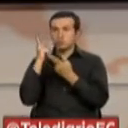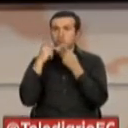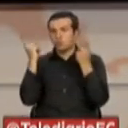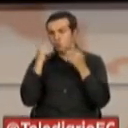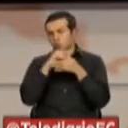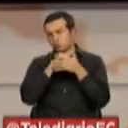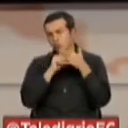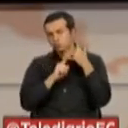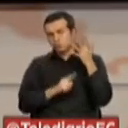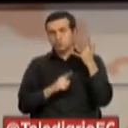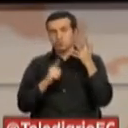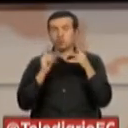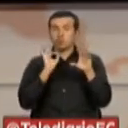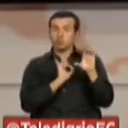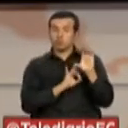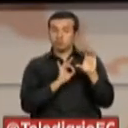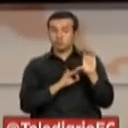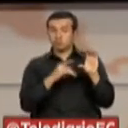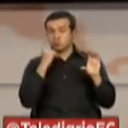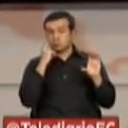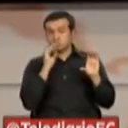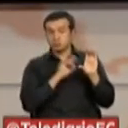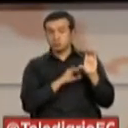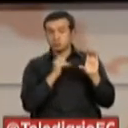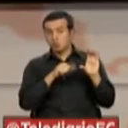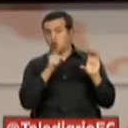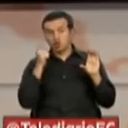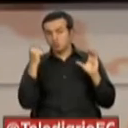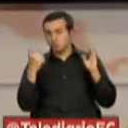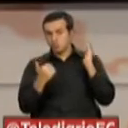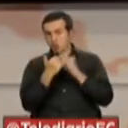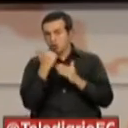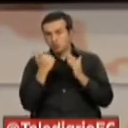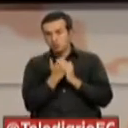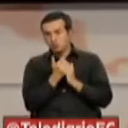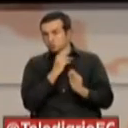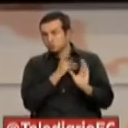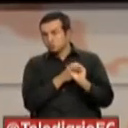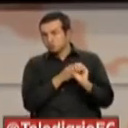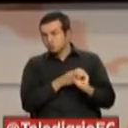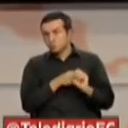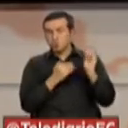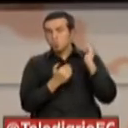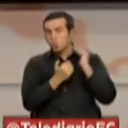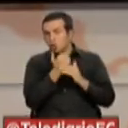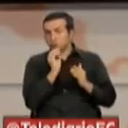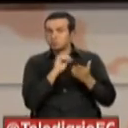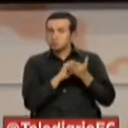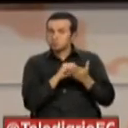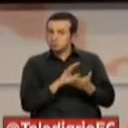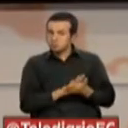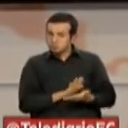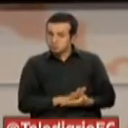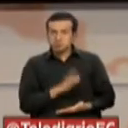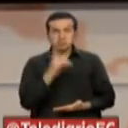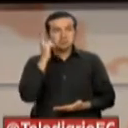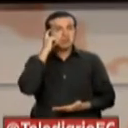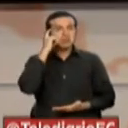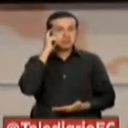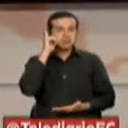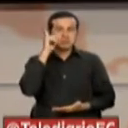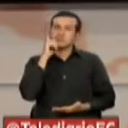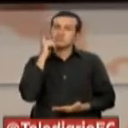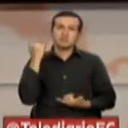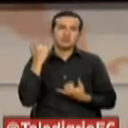ellos. El Consejo puede determinar otros mecanismos de control social que considere procedentes. O sea,